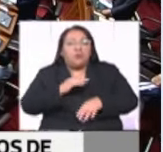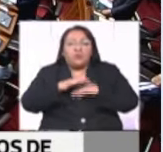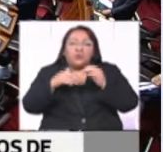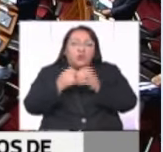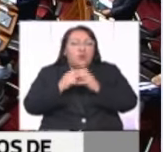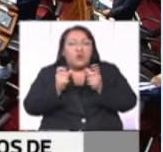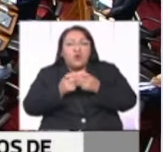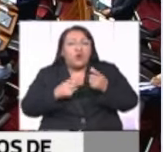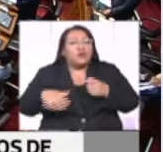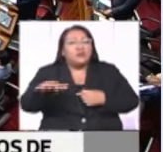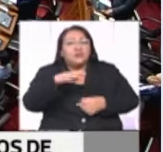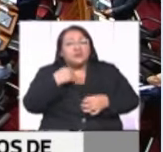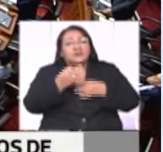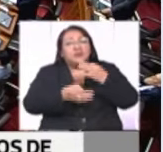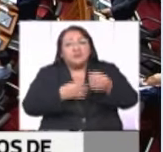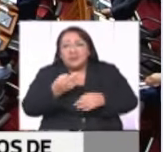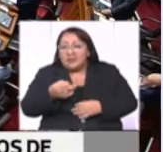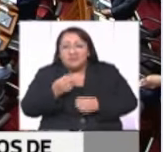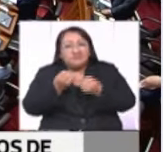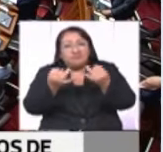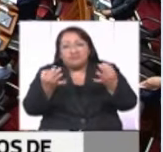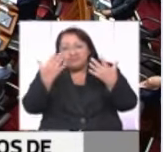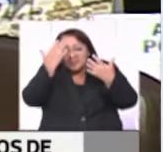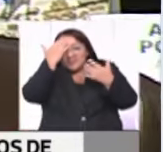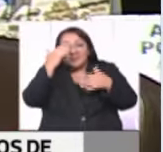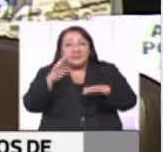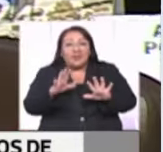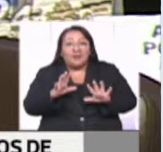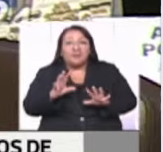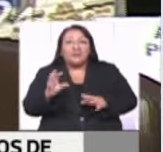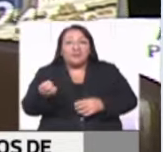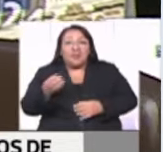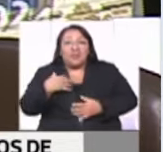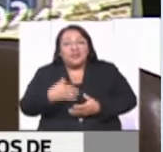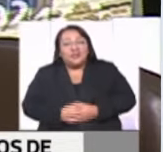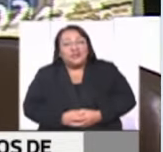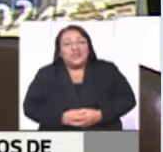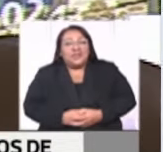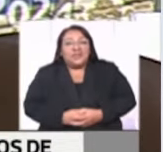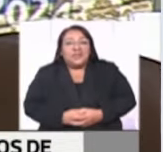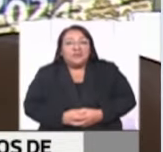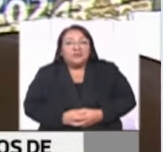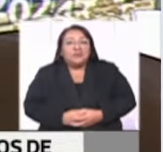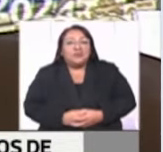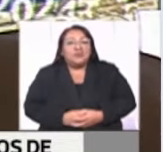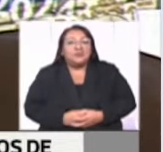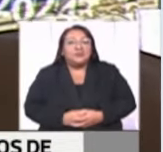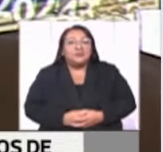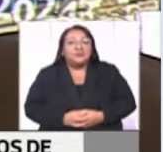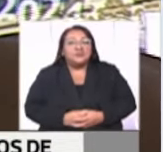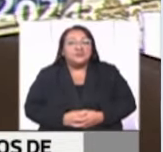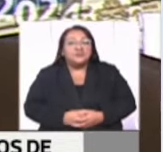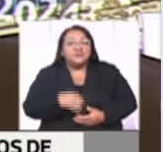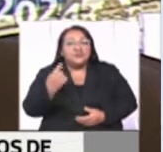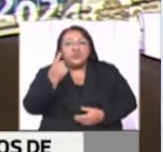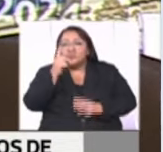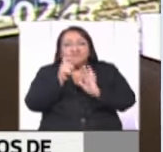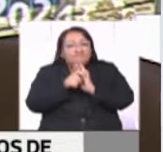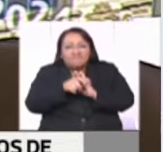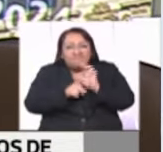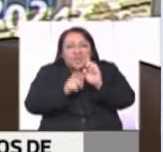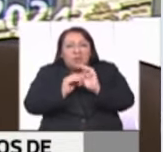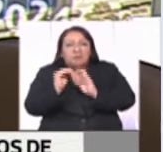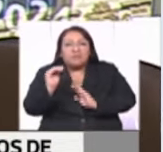colegas por la mayoría de colegas que me han precedido. Solo quiero, en un minuto o algo